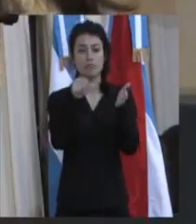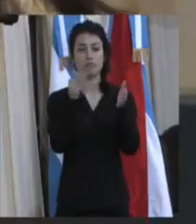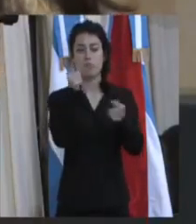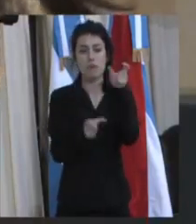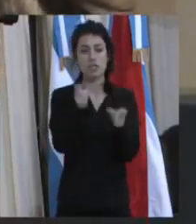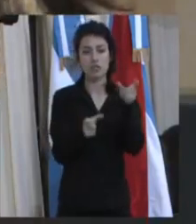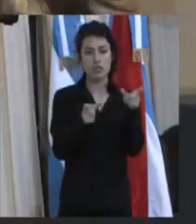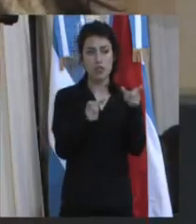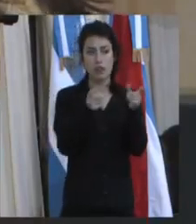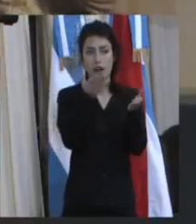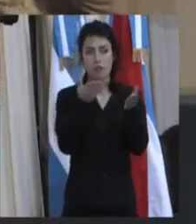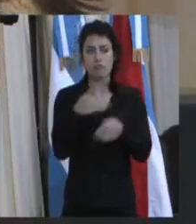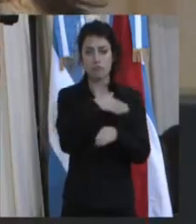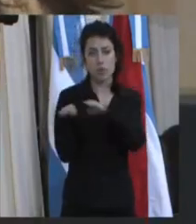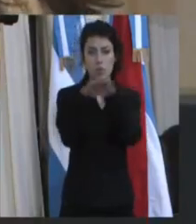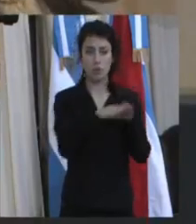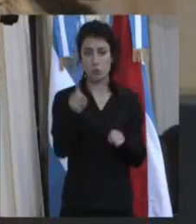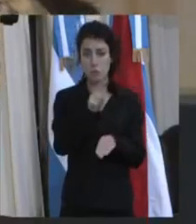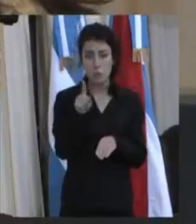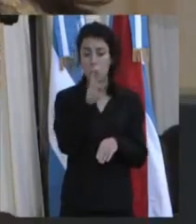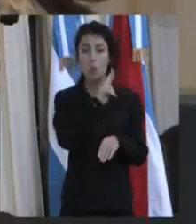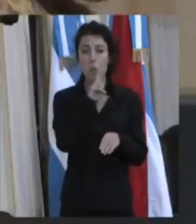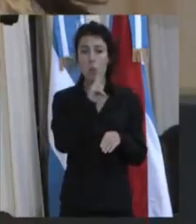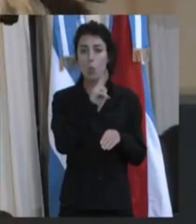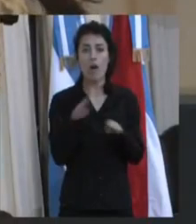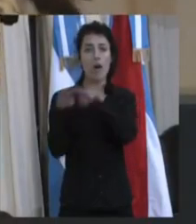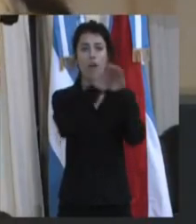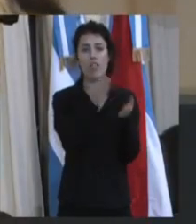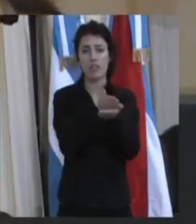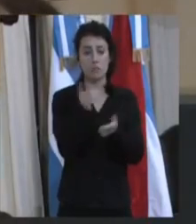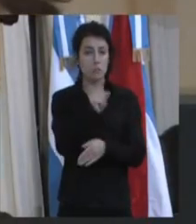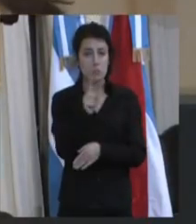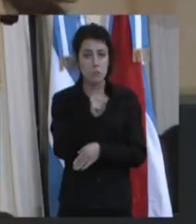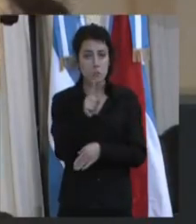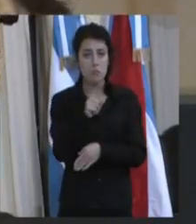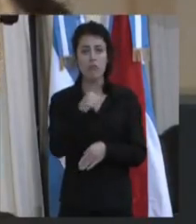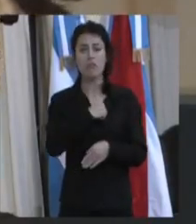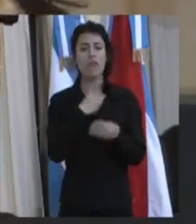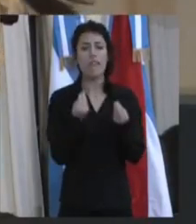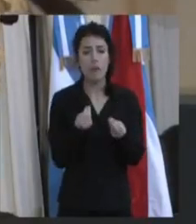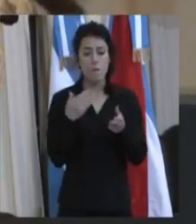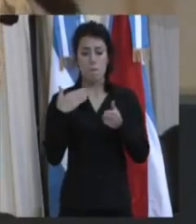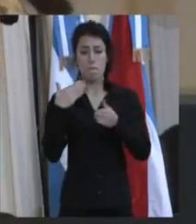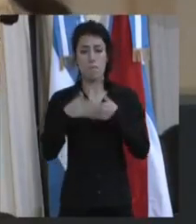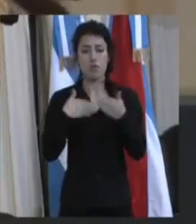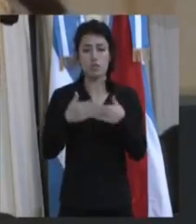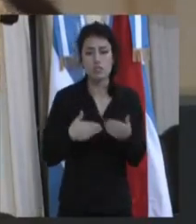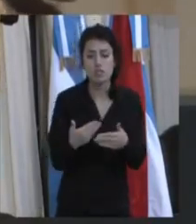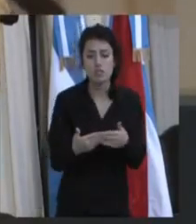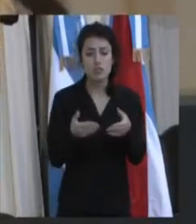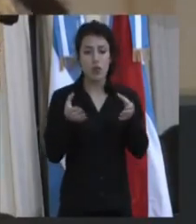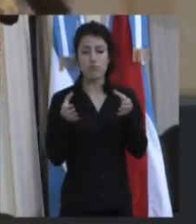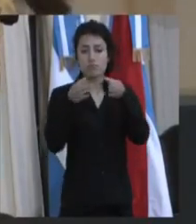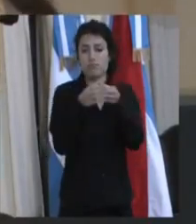para que las mujeres tengamos igualdad de derechos, sino que terminan identificándose con los procesos oligárquicos que